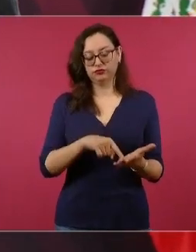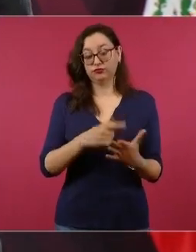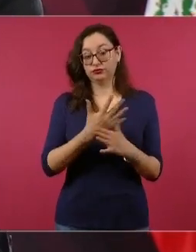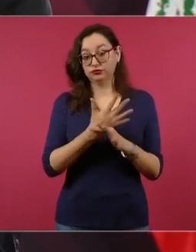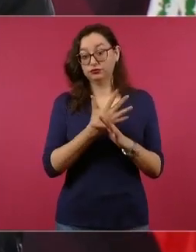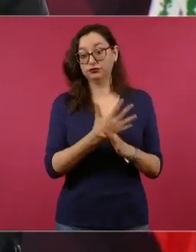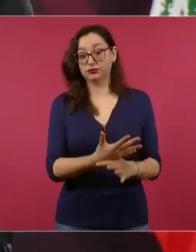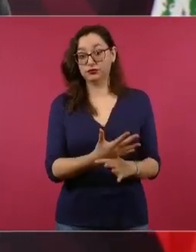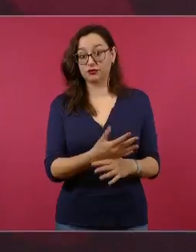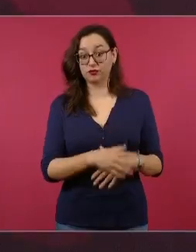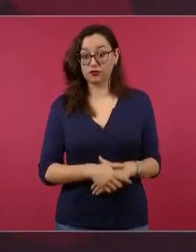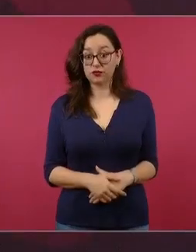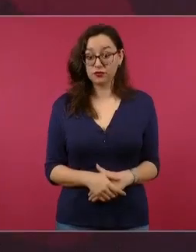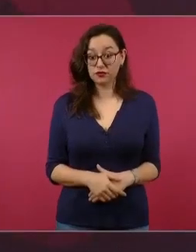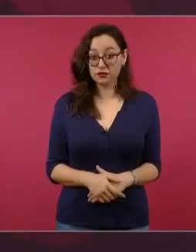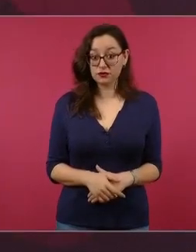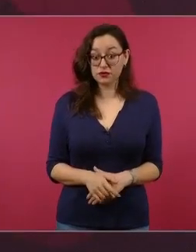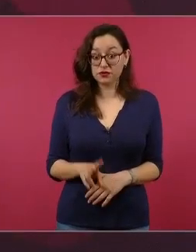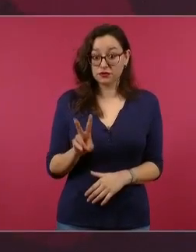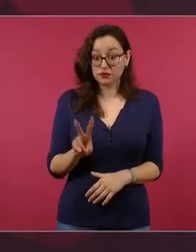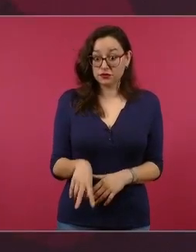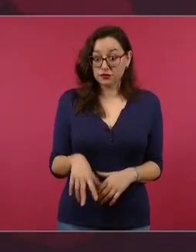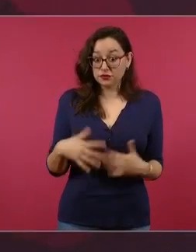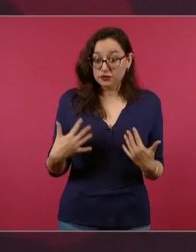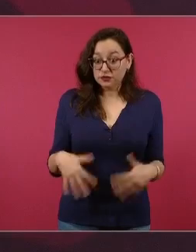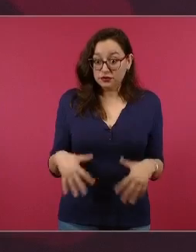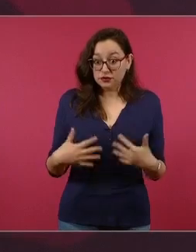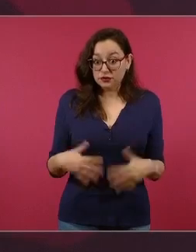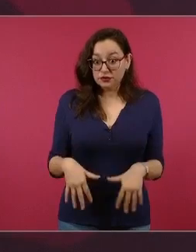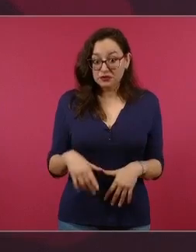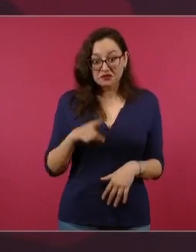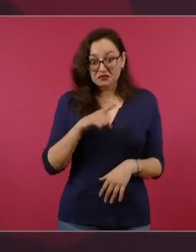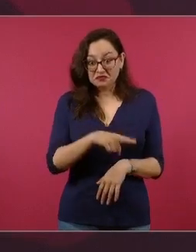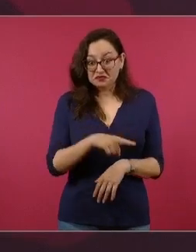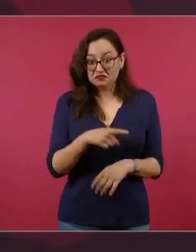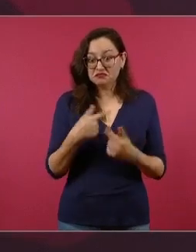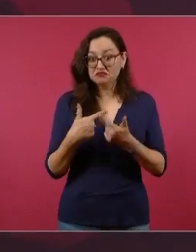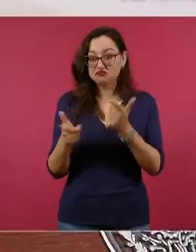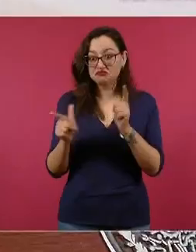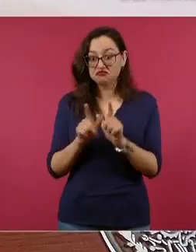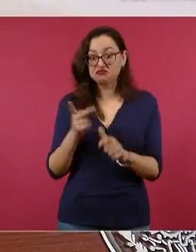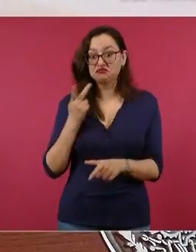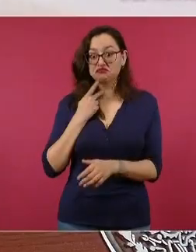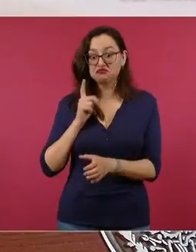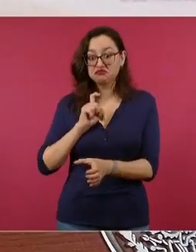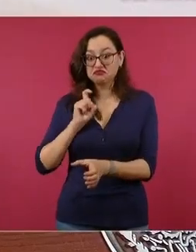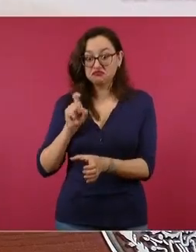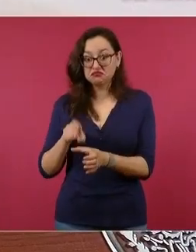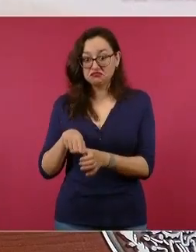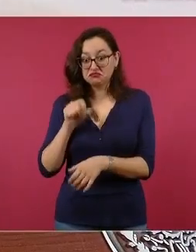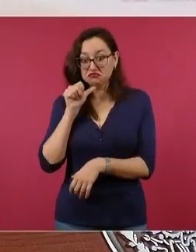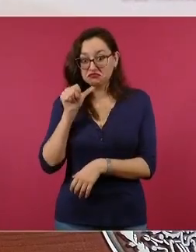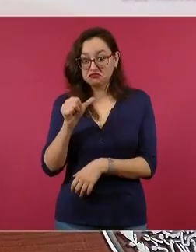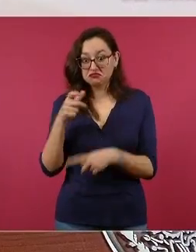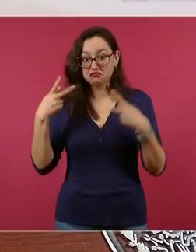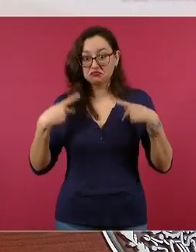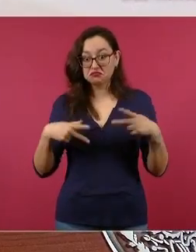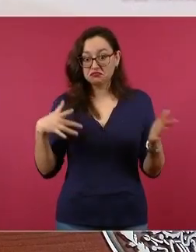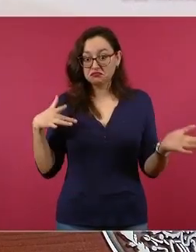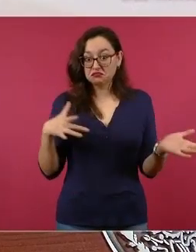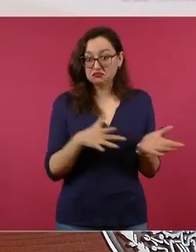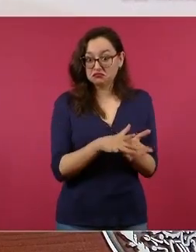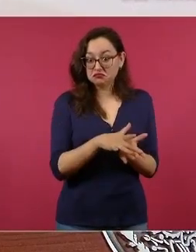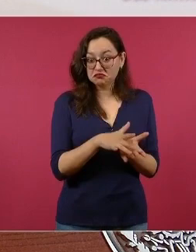Es extraordinario, ¿eh? Es un fenómeno. Ya hizo historia